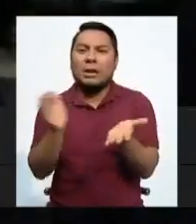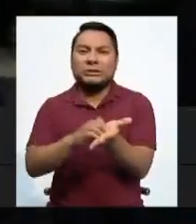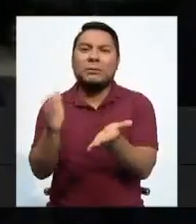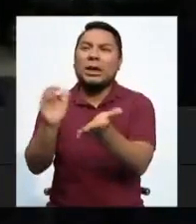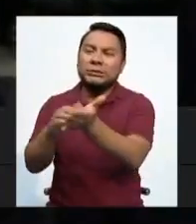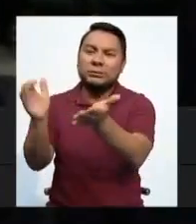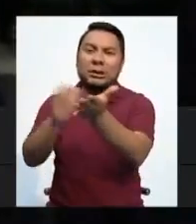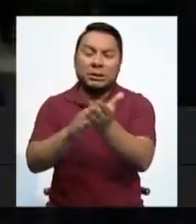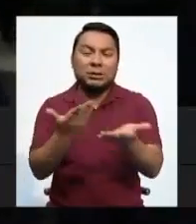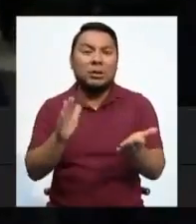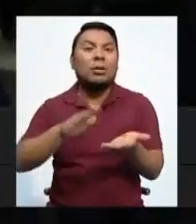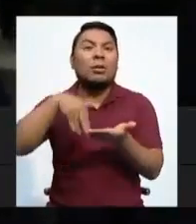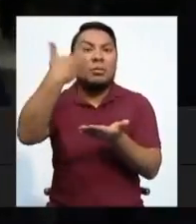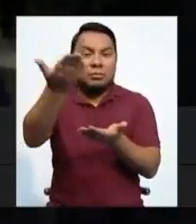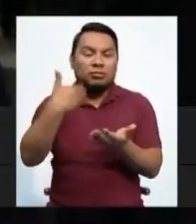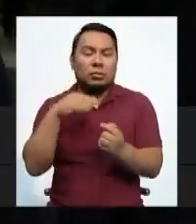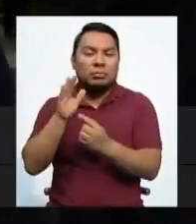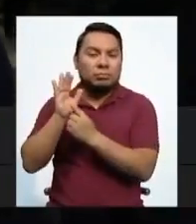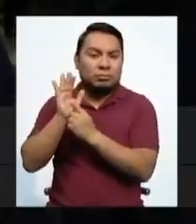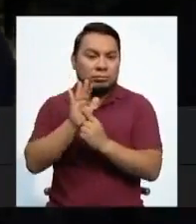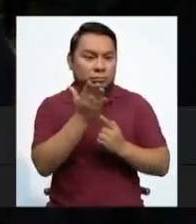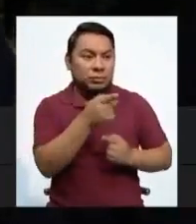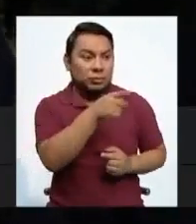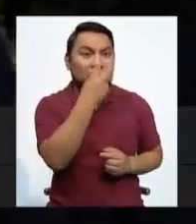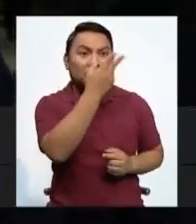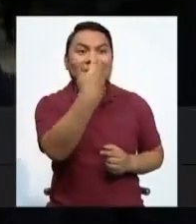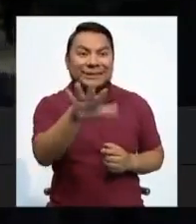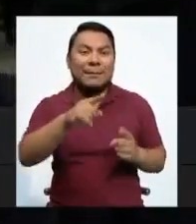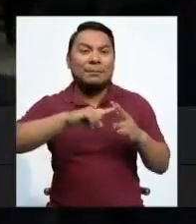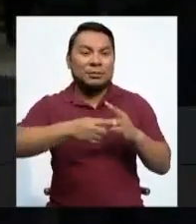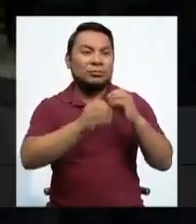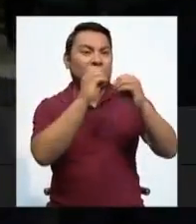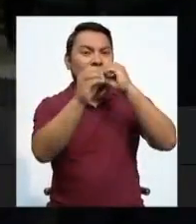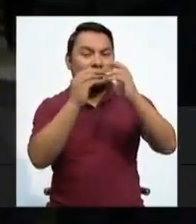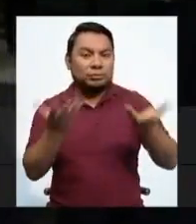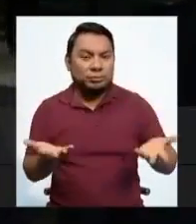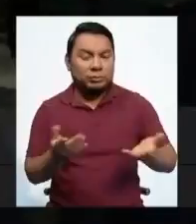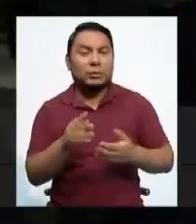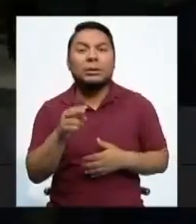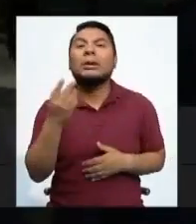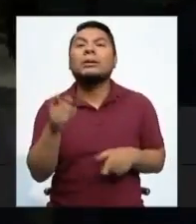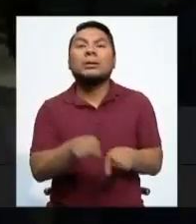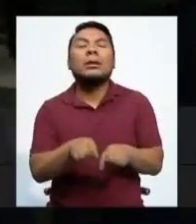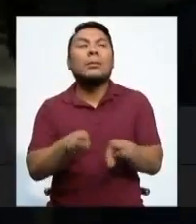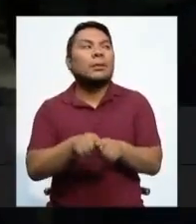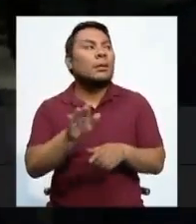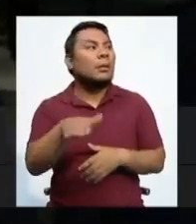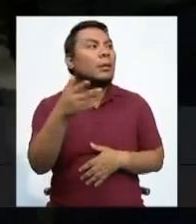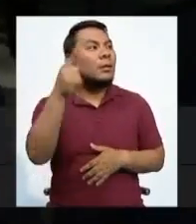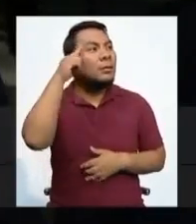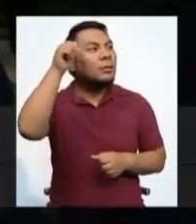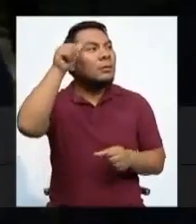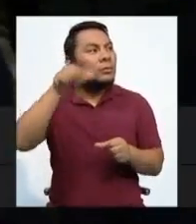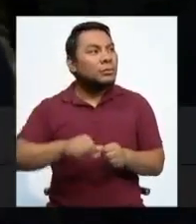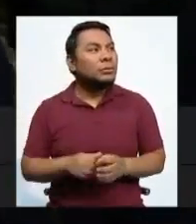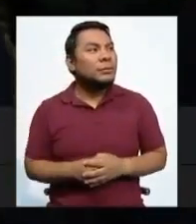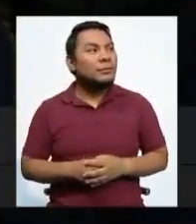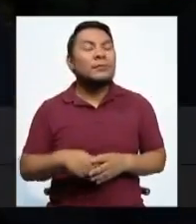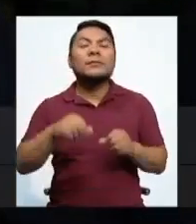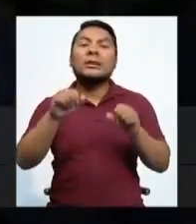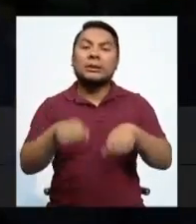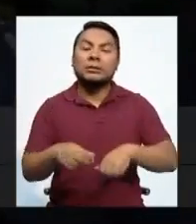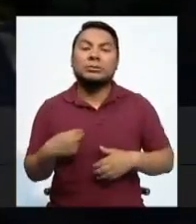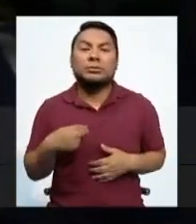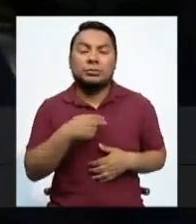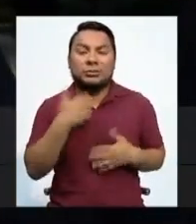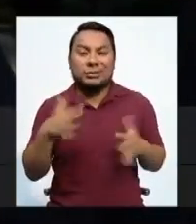que ustedes lo van a poder apreciar. Y ya está en construcción. Hay una cosa que sí tengo que reconocer. Sí,